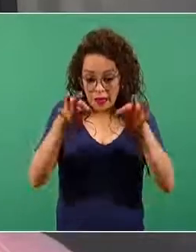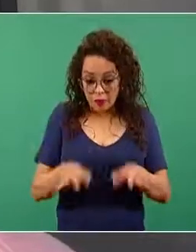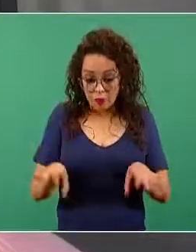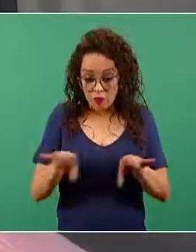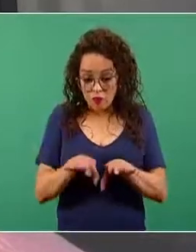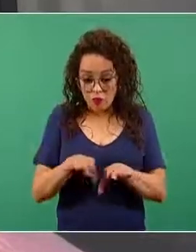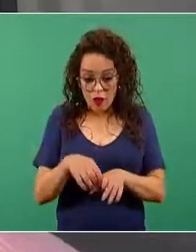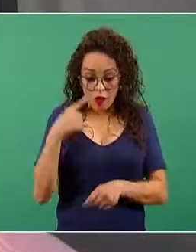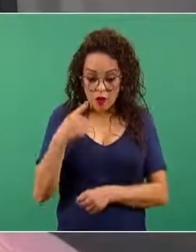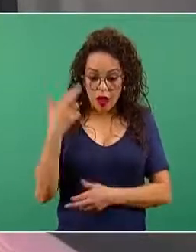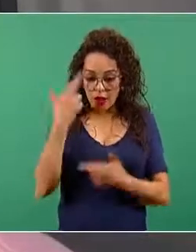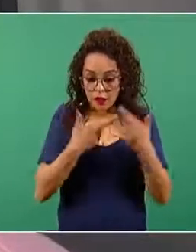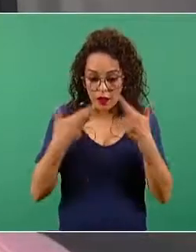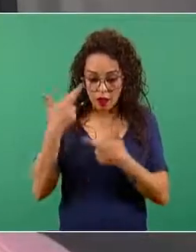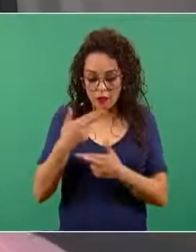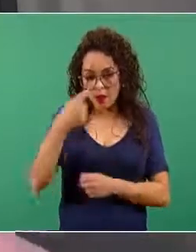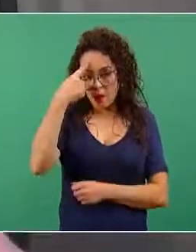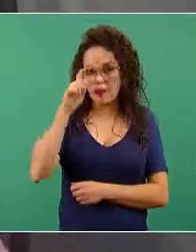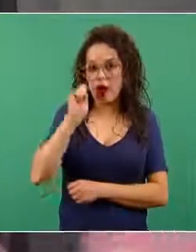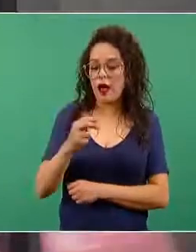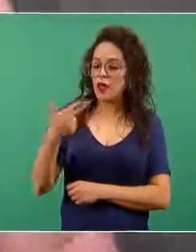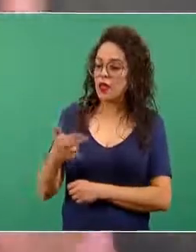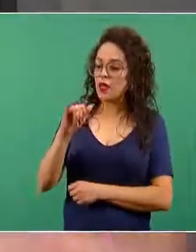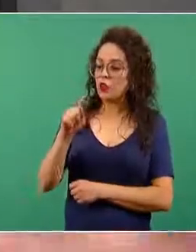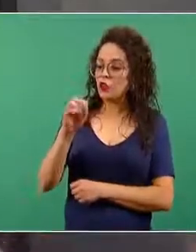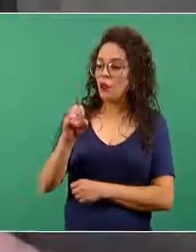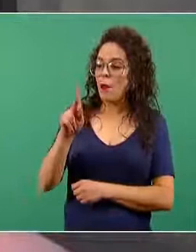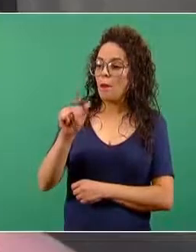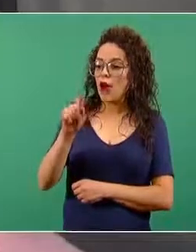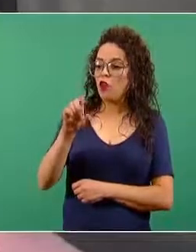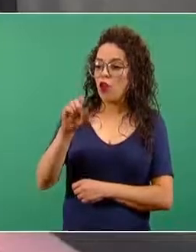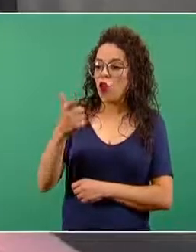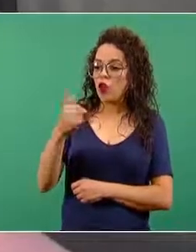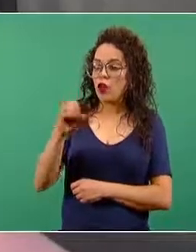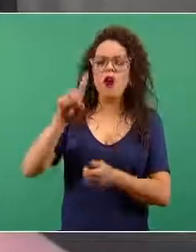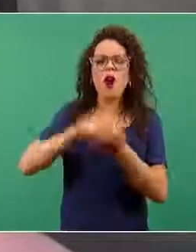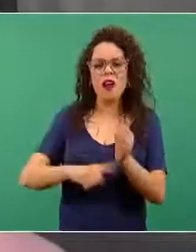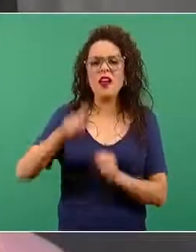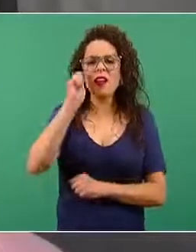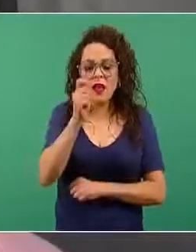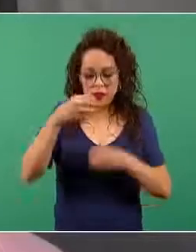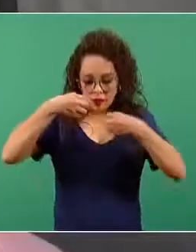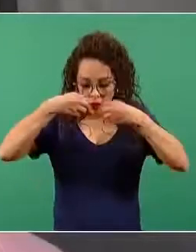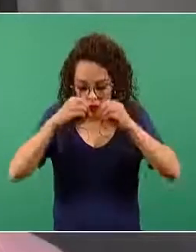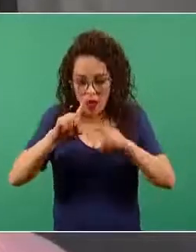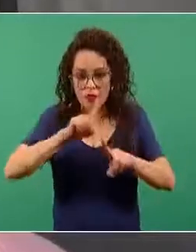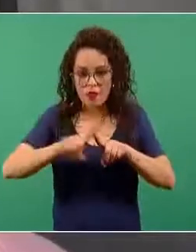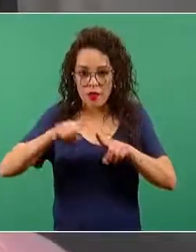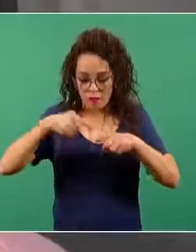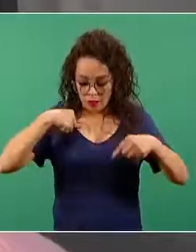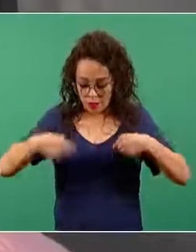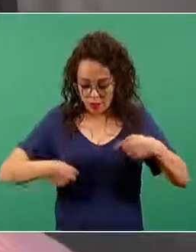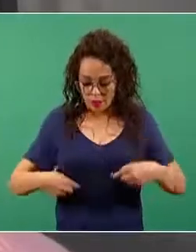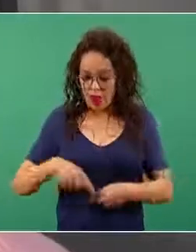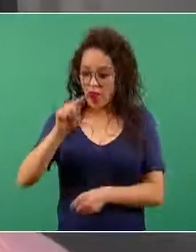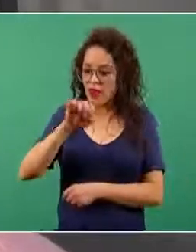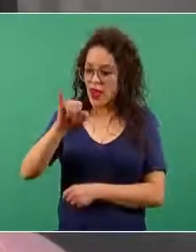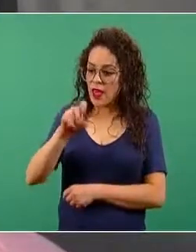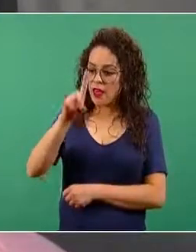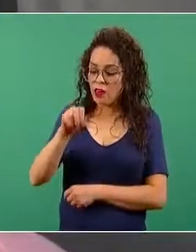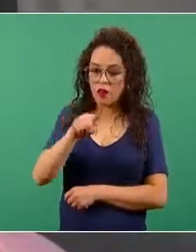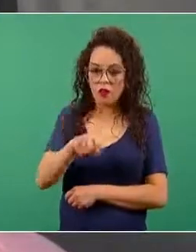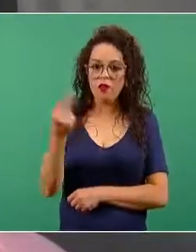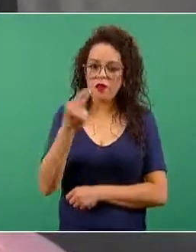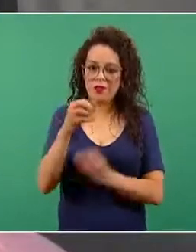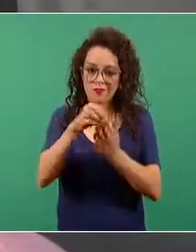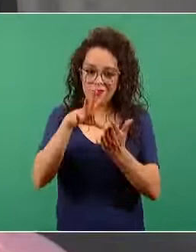que se proceda al estudio histopatológico, es decir, el estudio microscópico de diversos tejidos que fueron documentados. Nos interesa